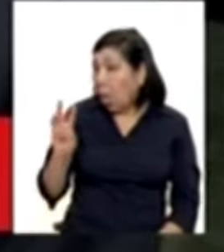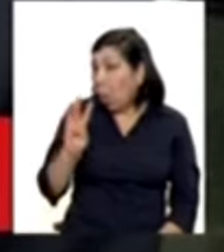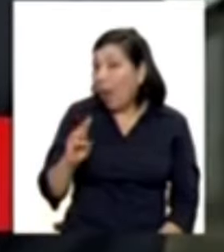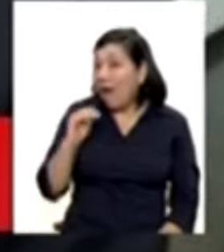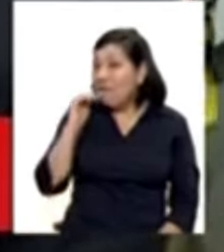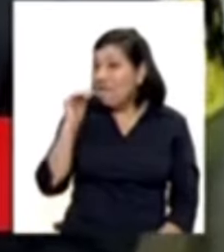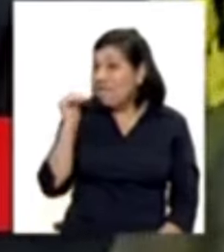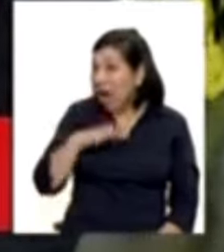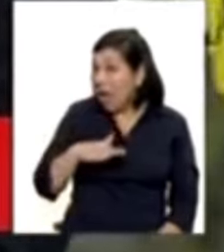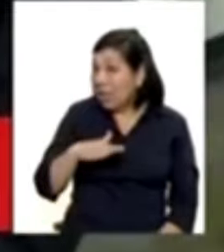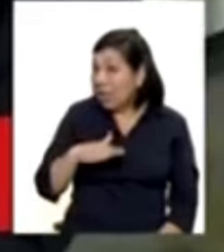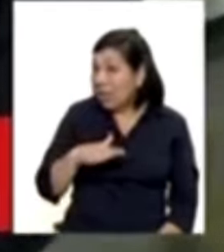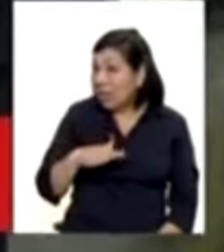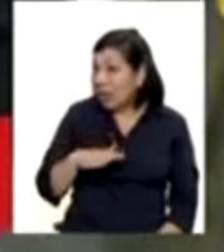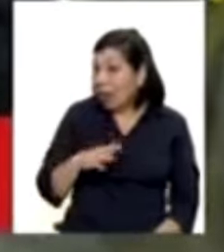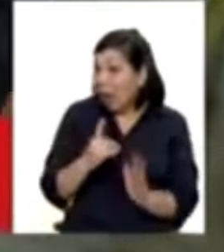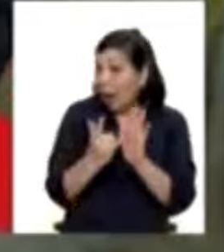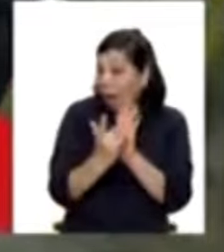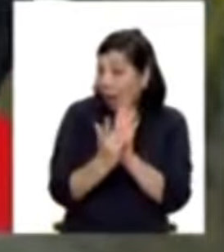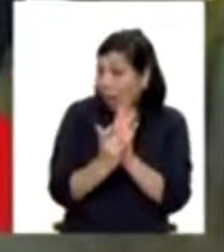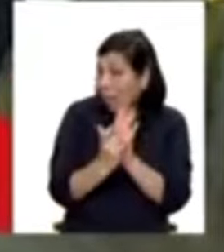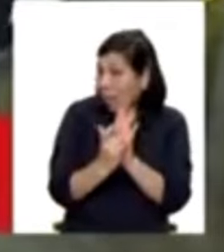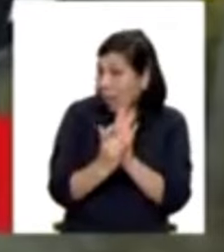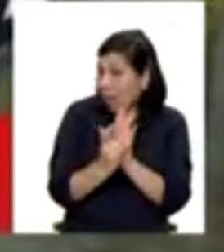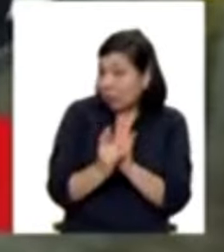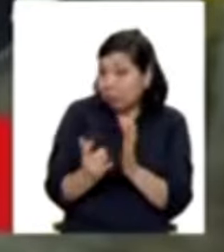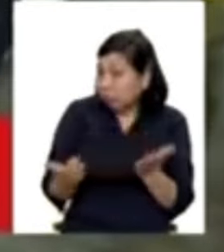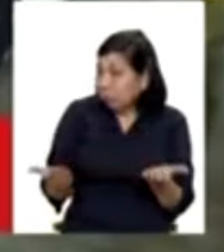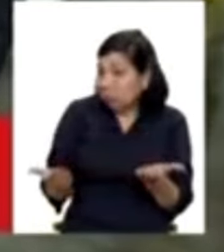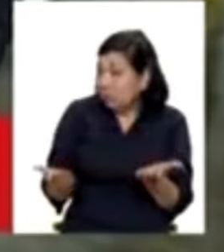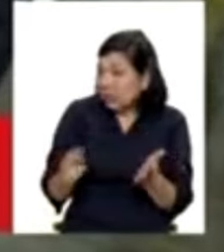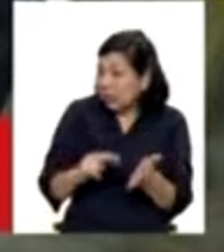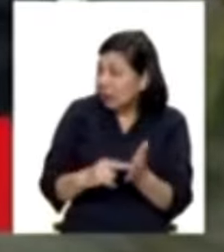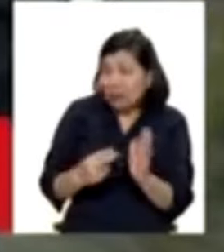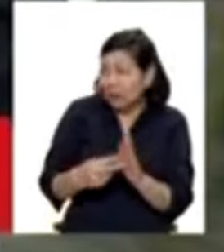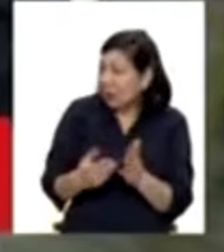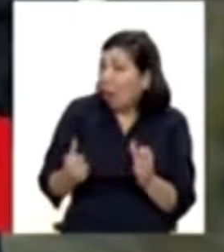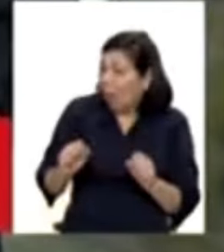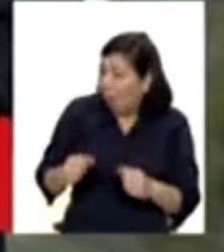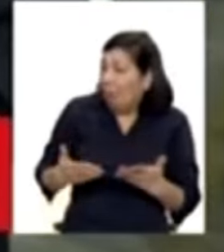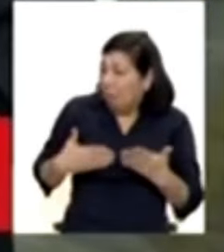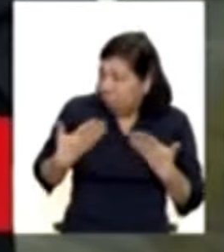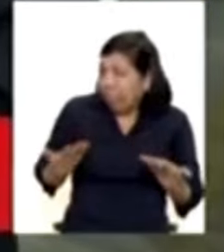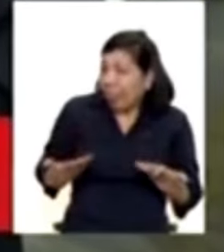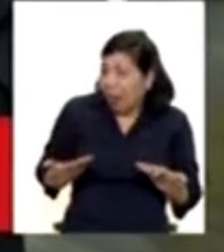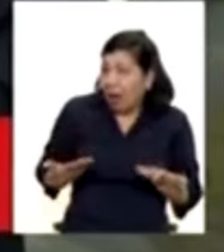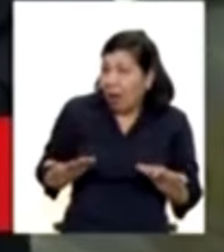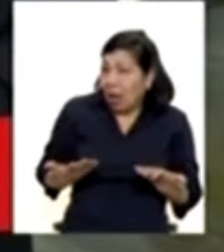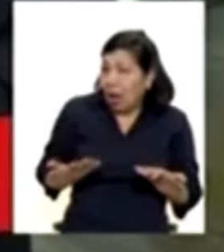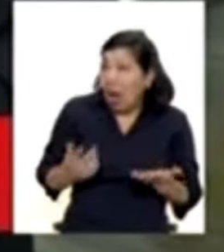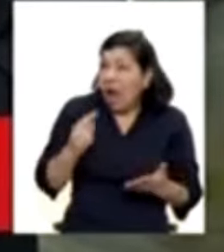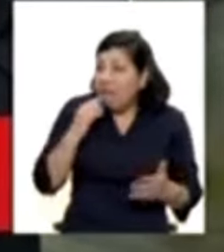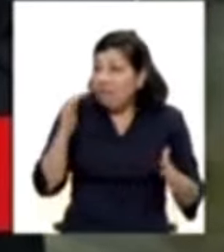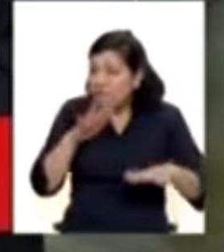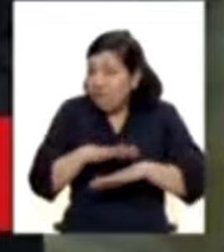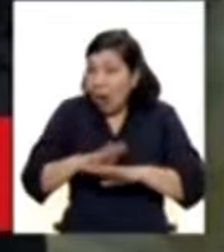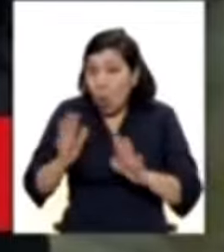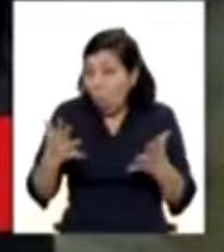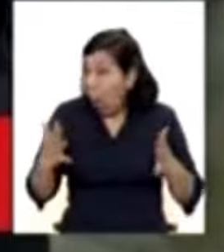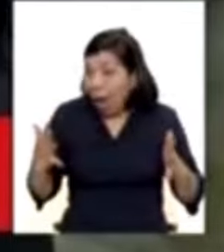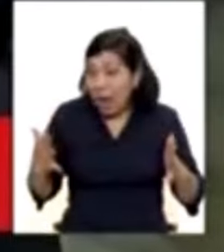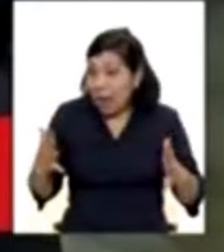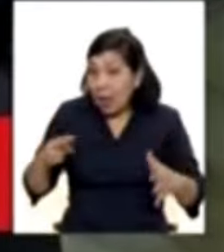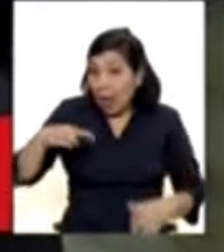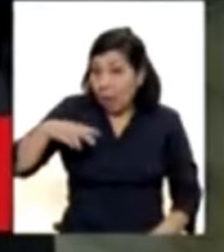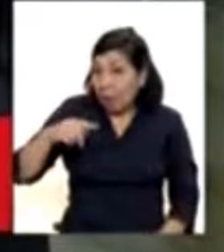de Facebook, ni una página de Instagram es indicio o significa de que se puedan realizar estos tipos de trámites. No existe, el